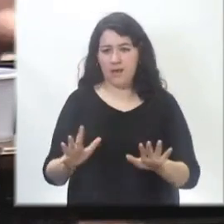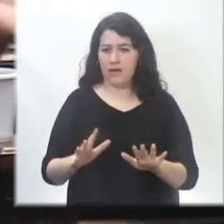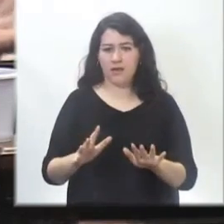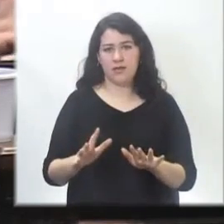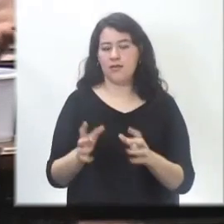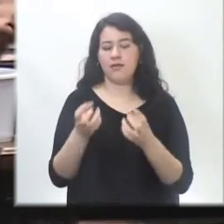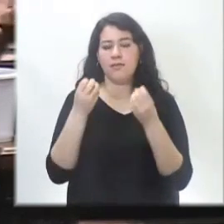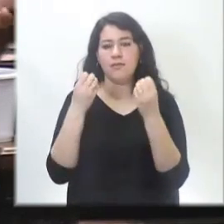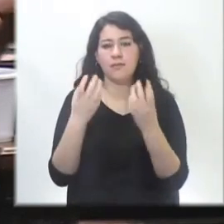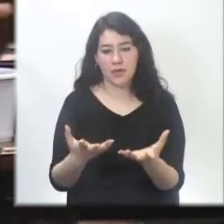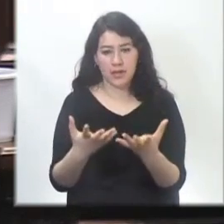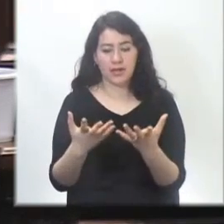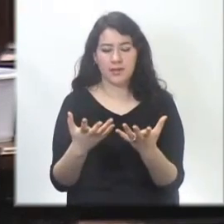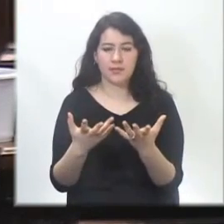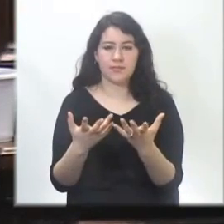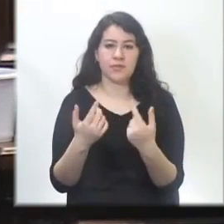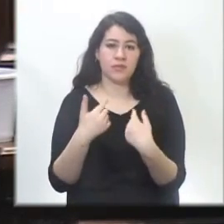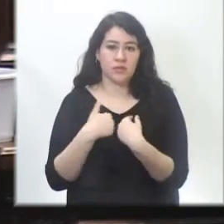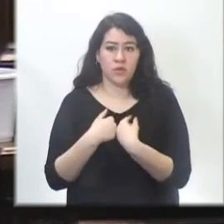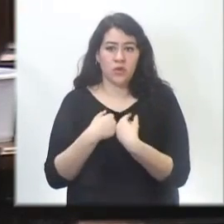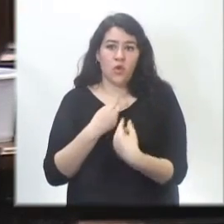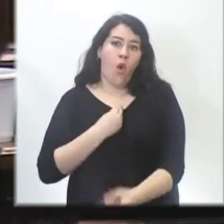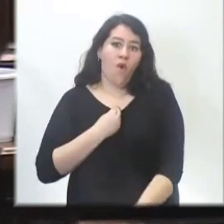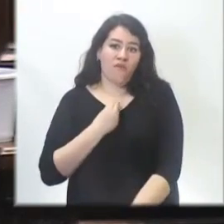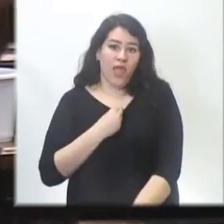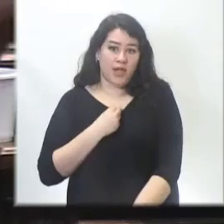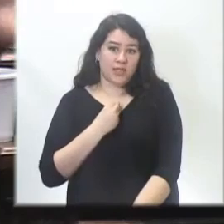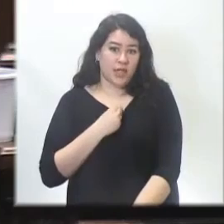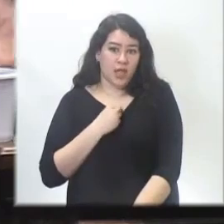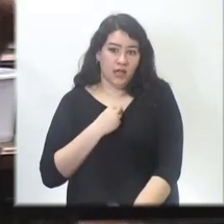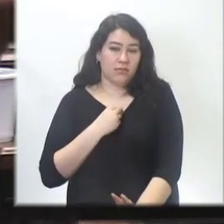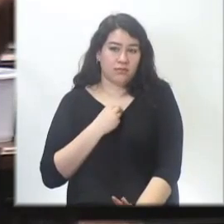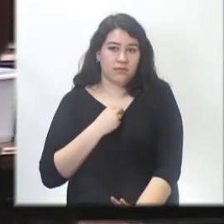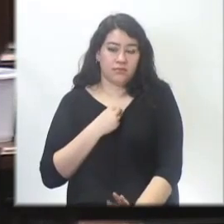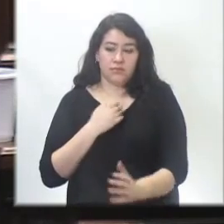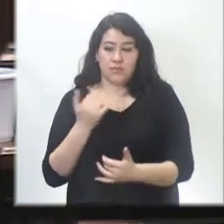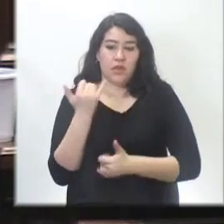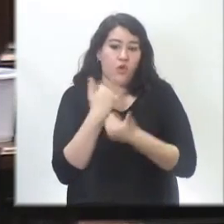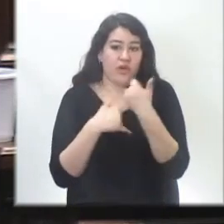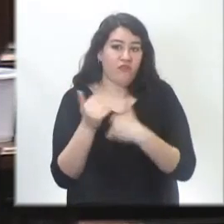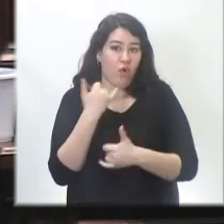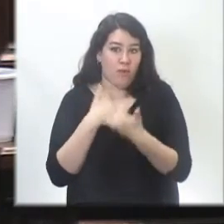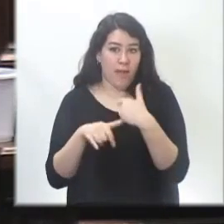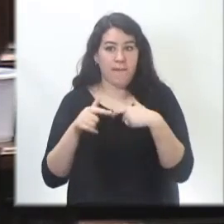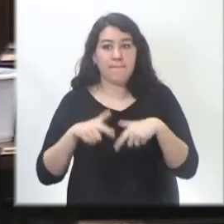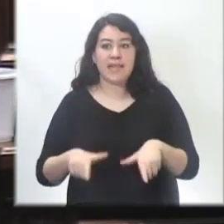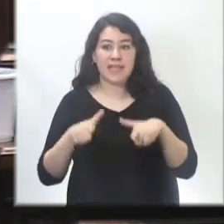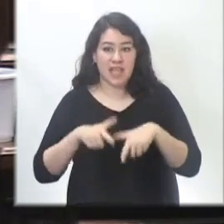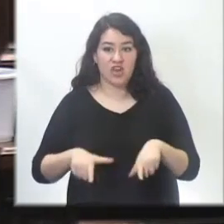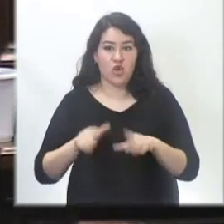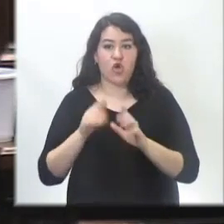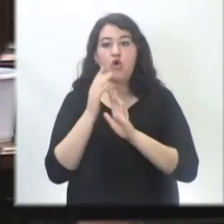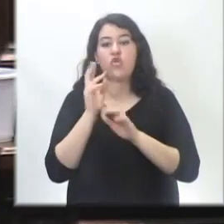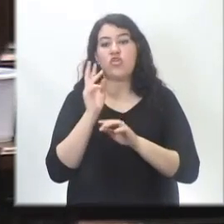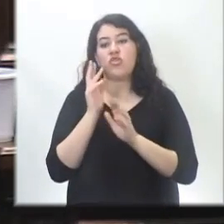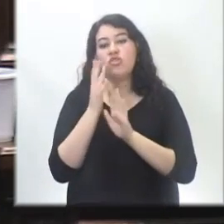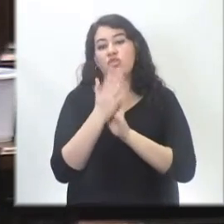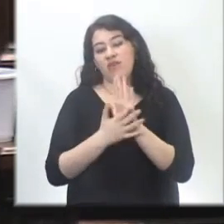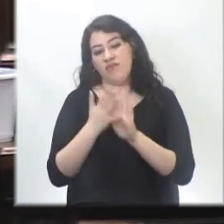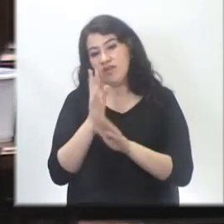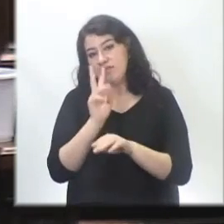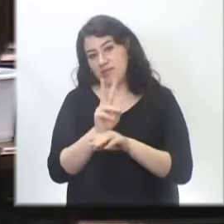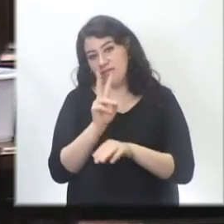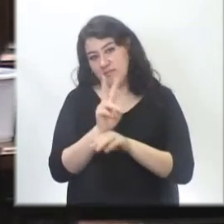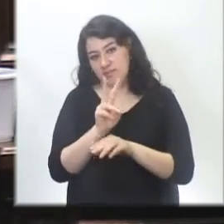¿Por qué? Yo confié en lo que informa el Ministerio de Defensa Nacional en las respuestas a los pedidos de